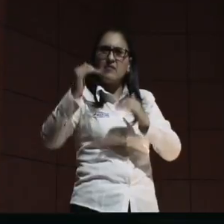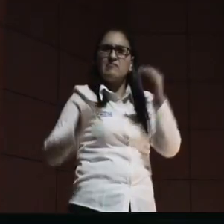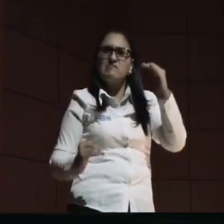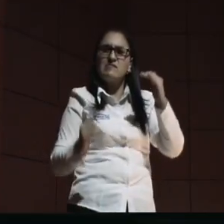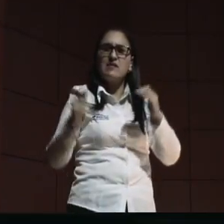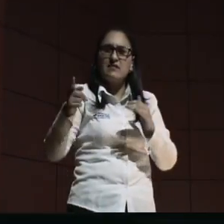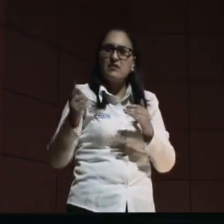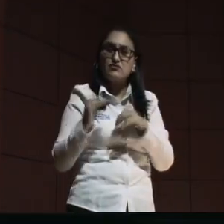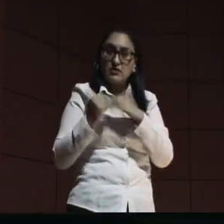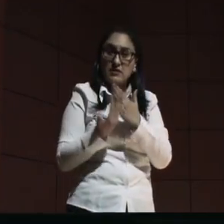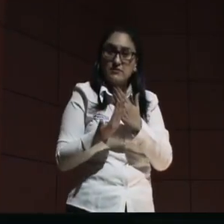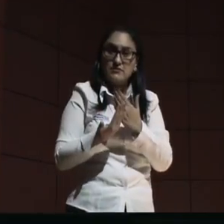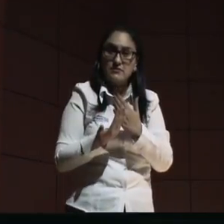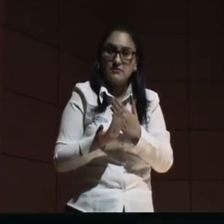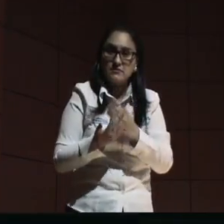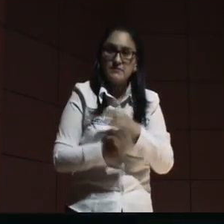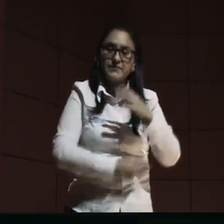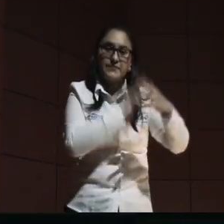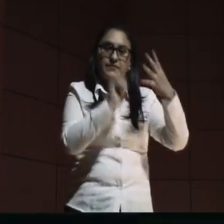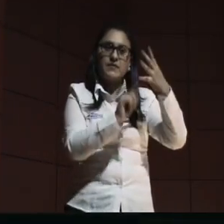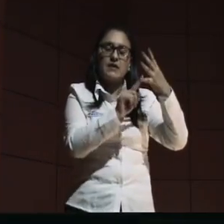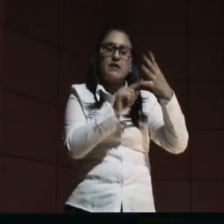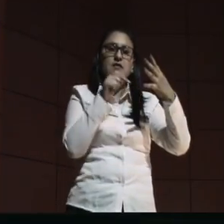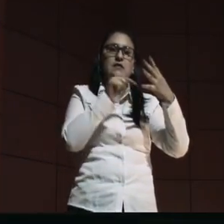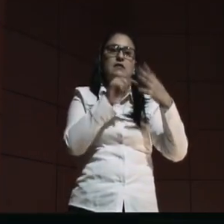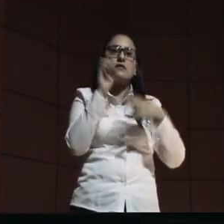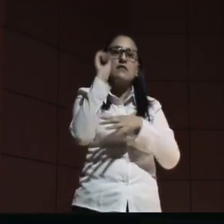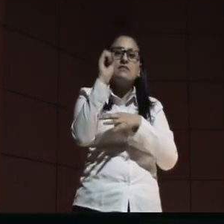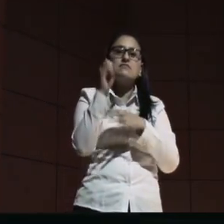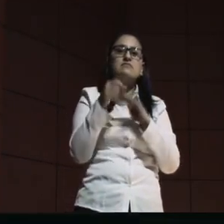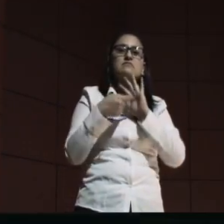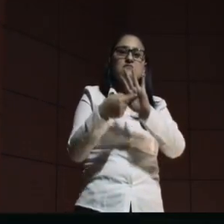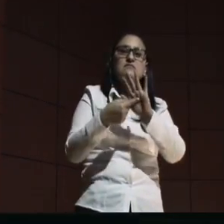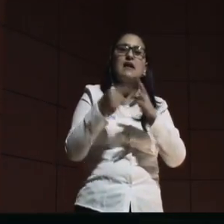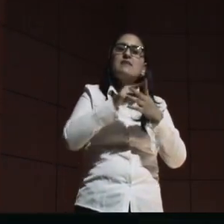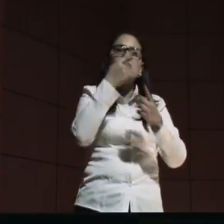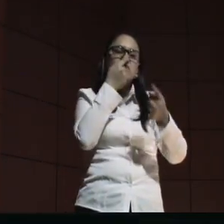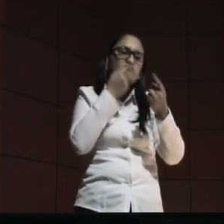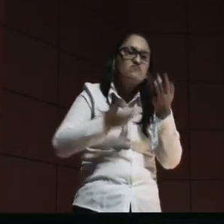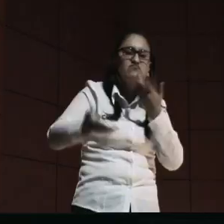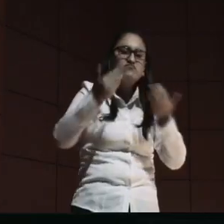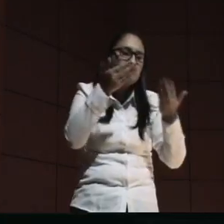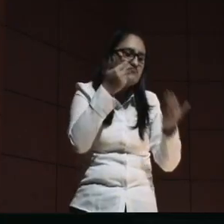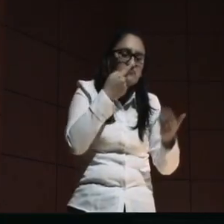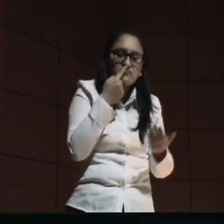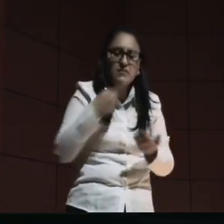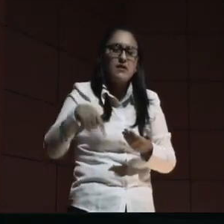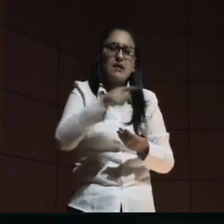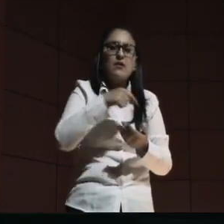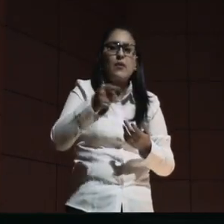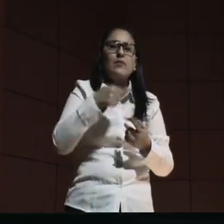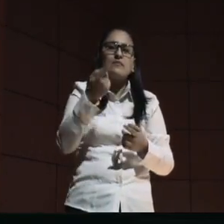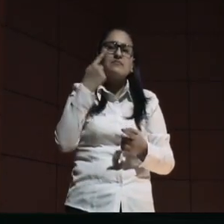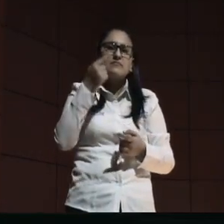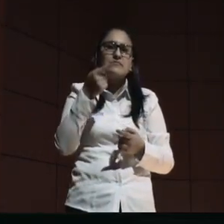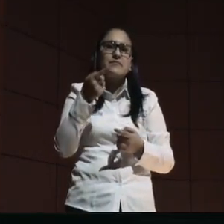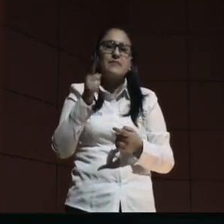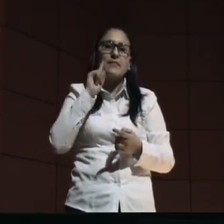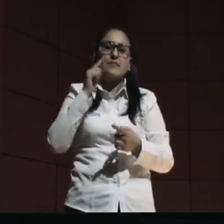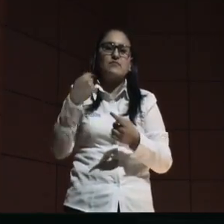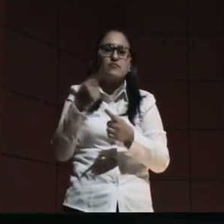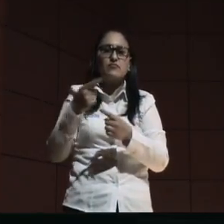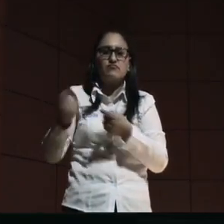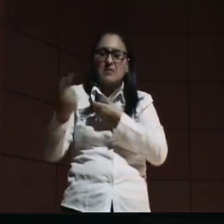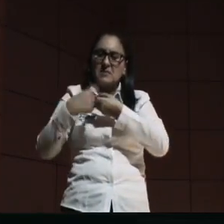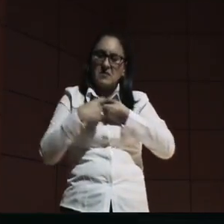colegios. Cuarto, exponer a los empresarios las razones del por qué y contratar a personas, si contratar a